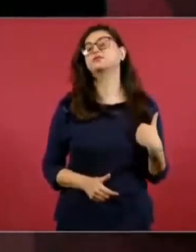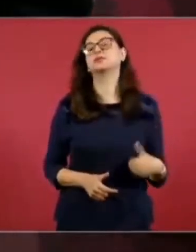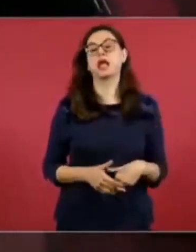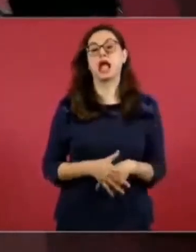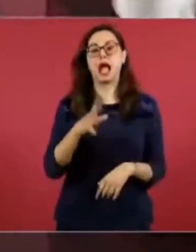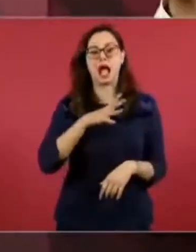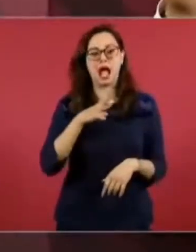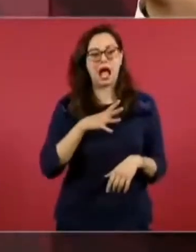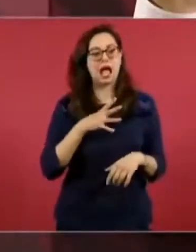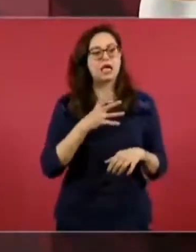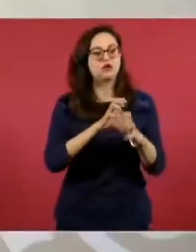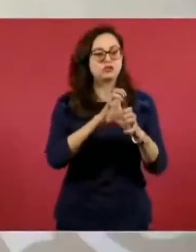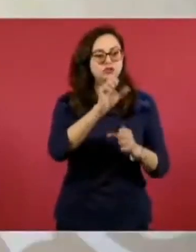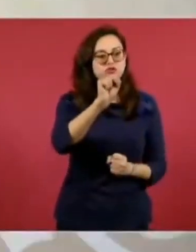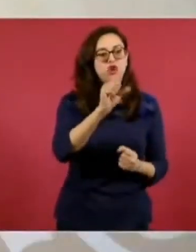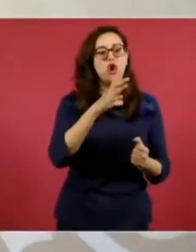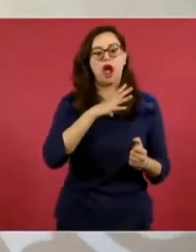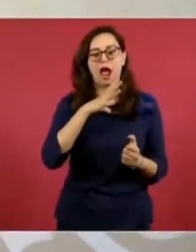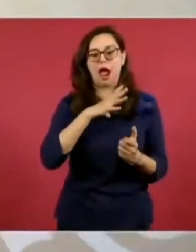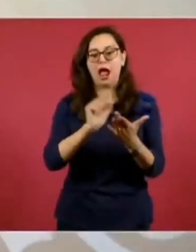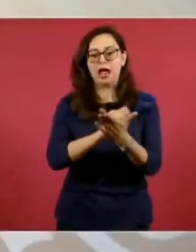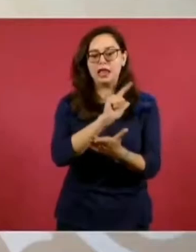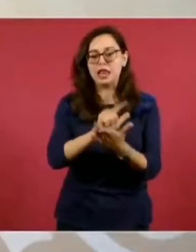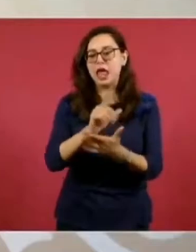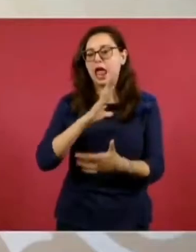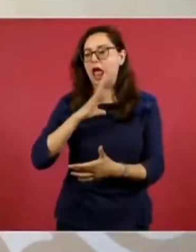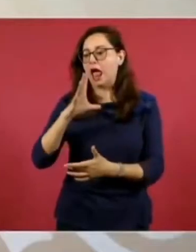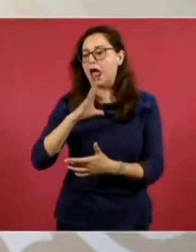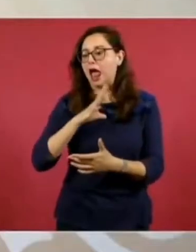nada que afecte a los monopolios.